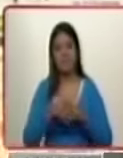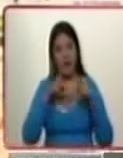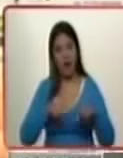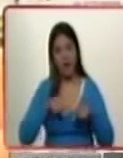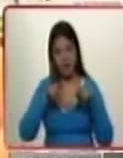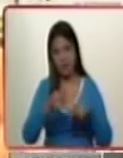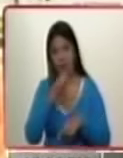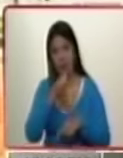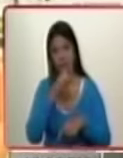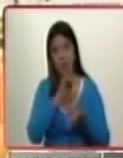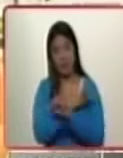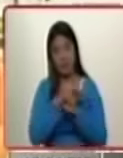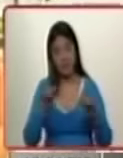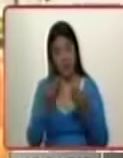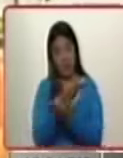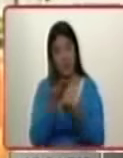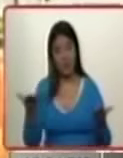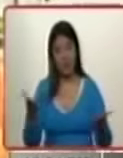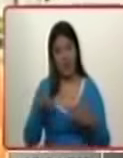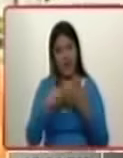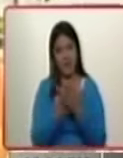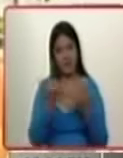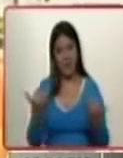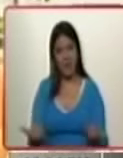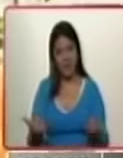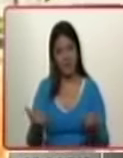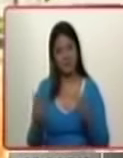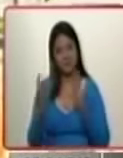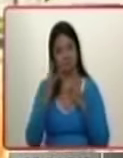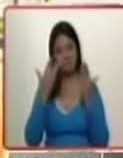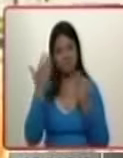agrícolas. Esta es parte de la información que compartimos con ustedes a esta hora. De esta manera devolvemos el contacto.